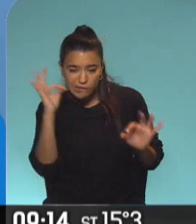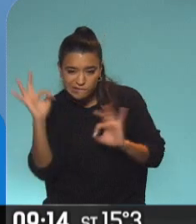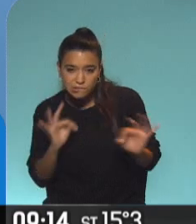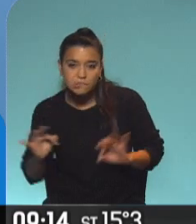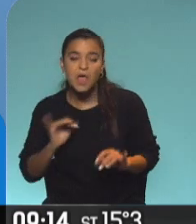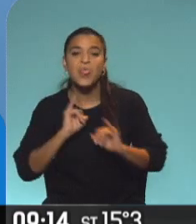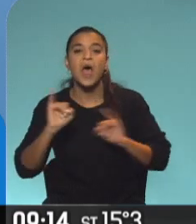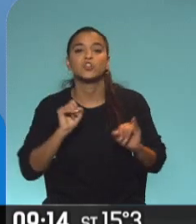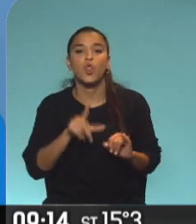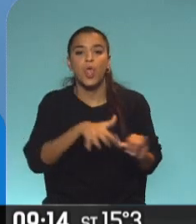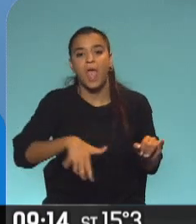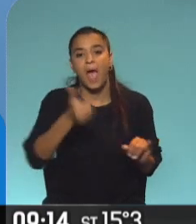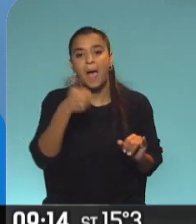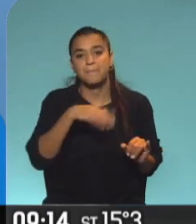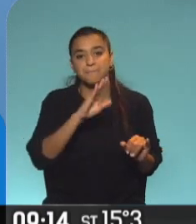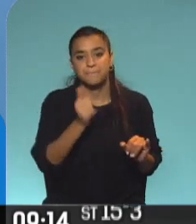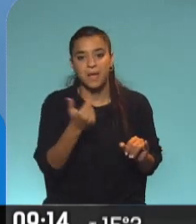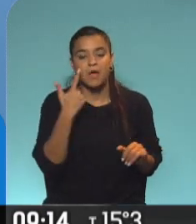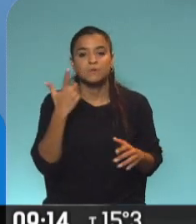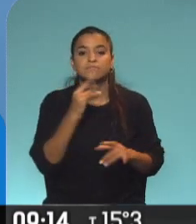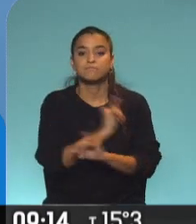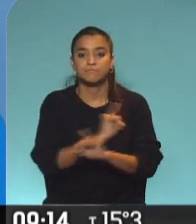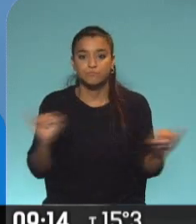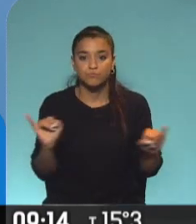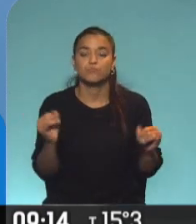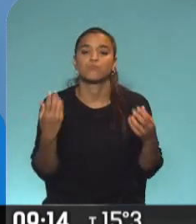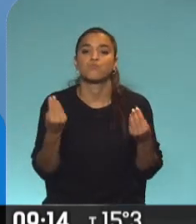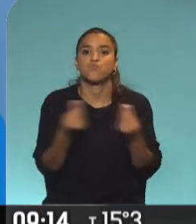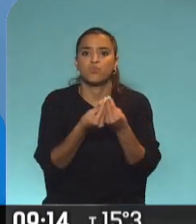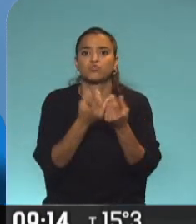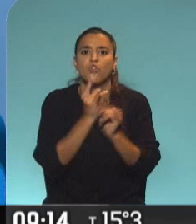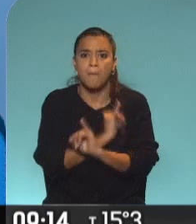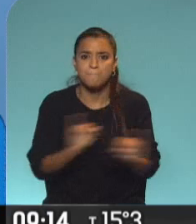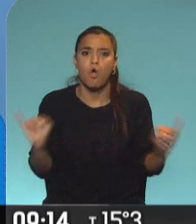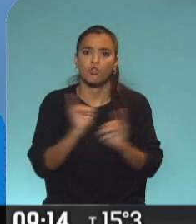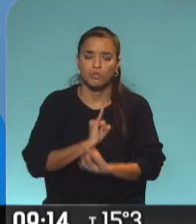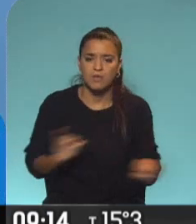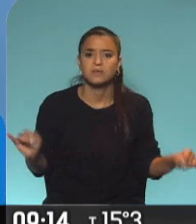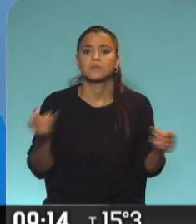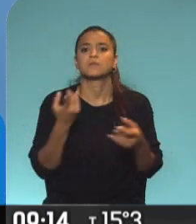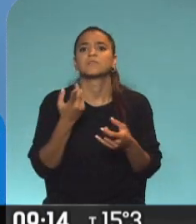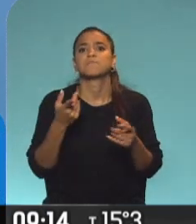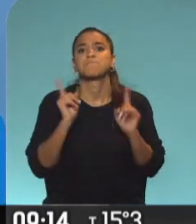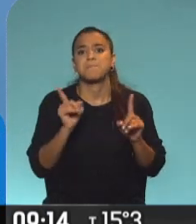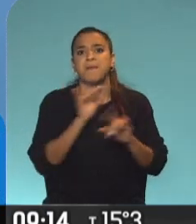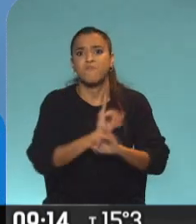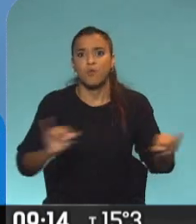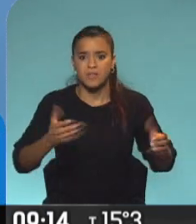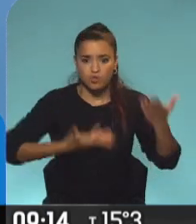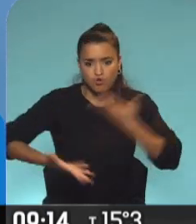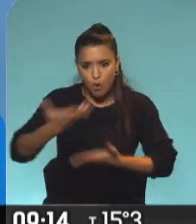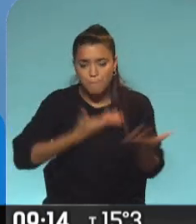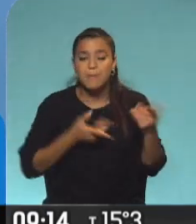los datos de AMBA y los compartimos, y en muchos de los reportes se comparte esta información. Lo que se